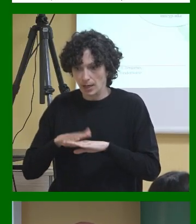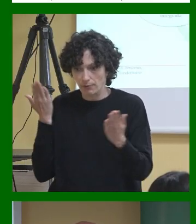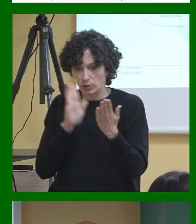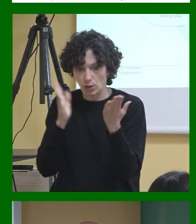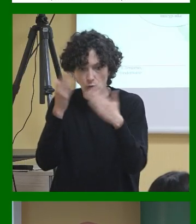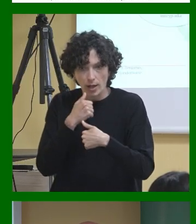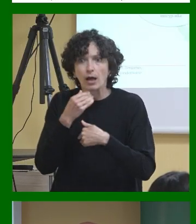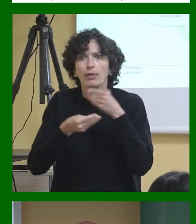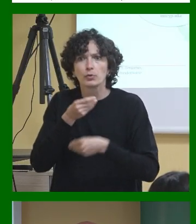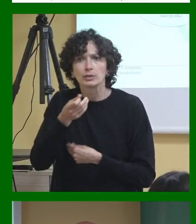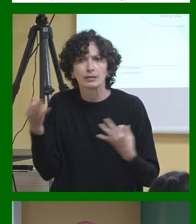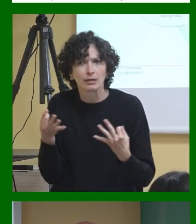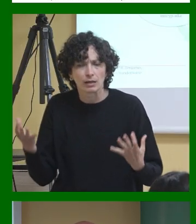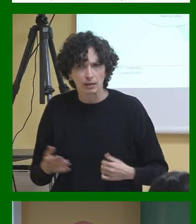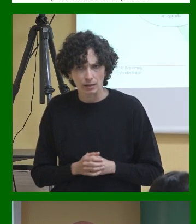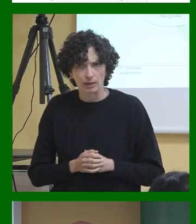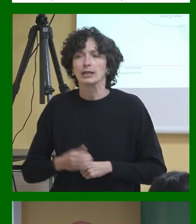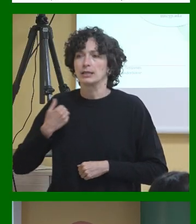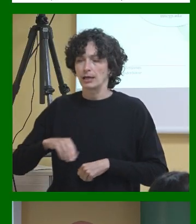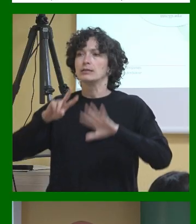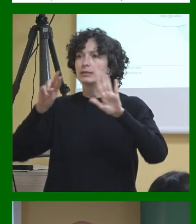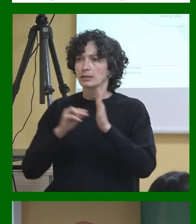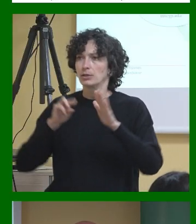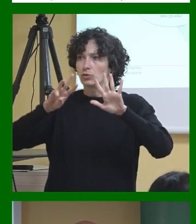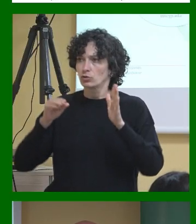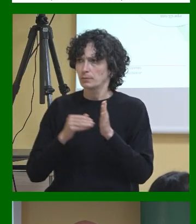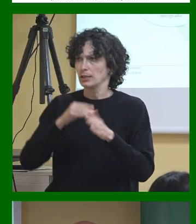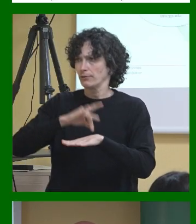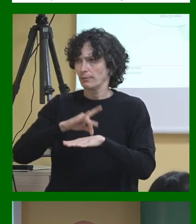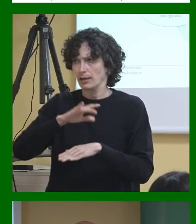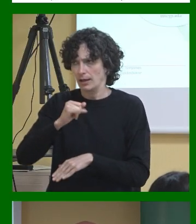En segundo lugar, cuando ya tenemos las 7.000, 8.000 enfermedades, yo me